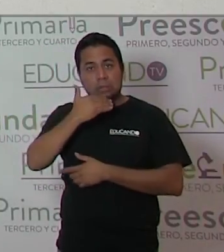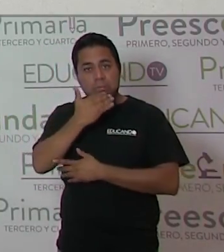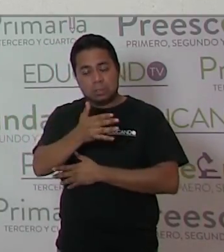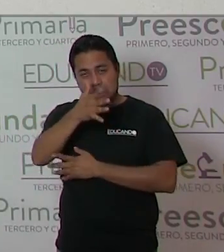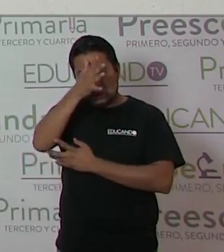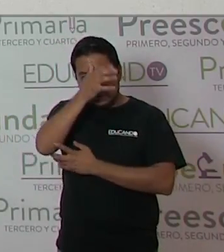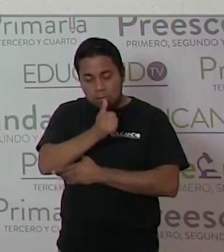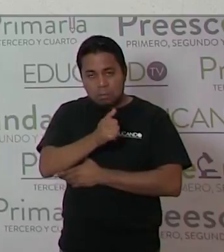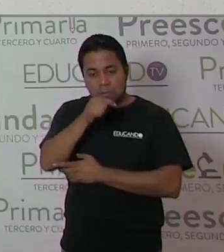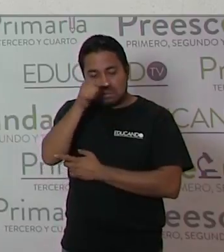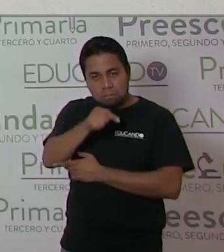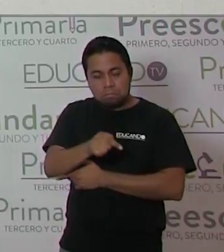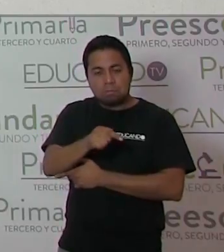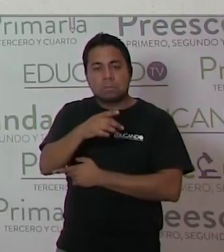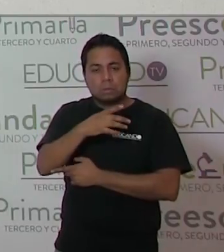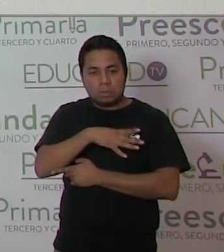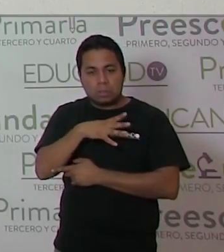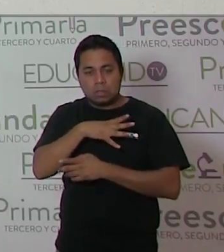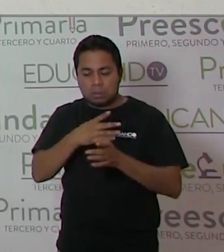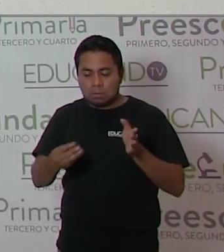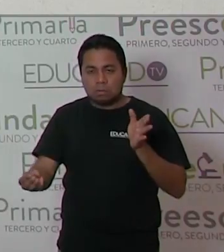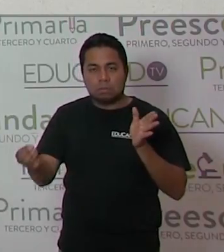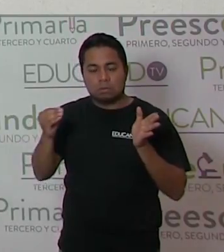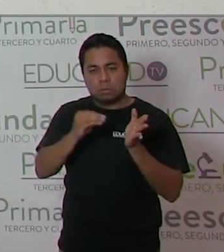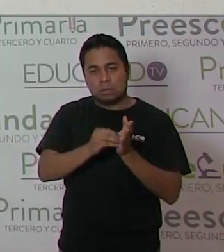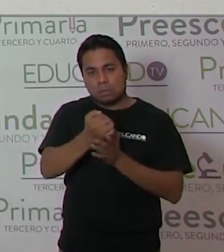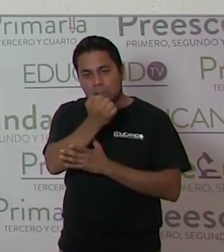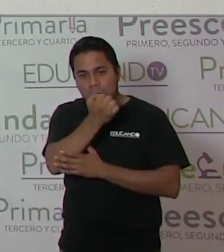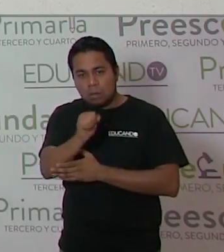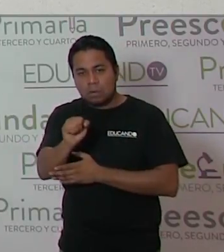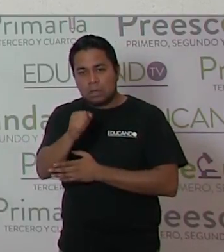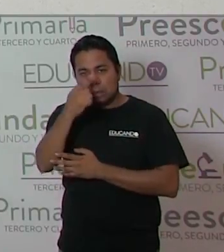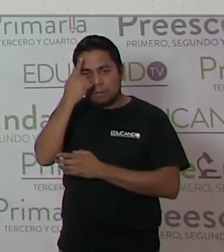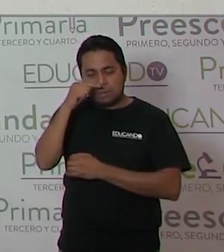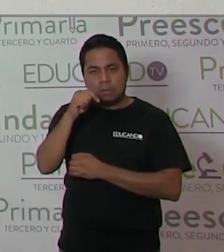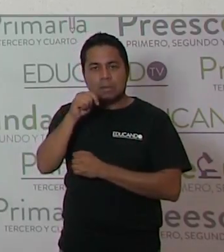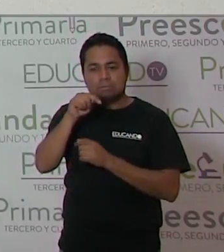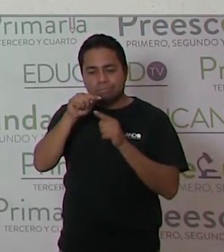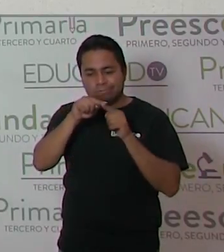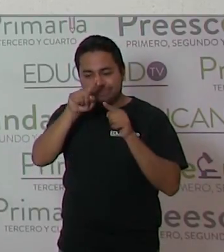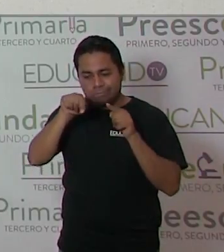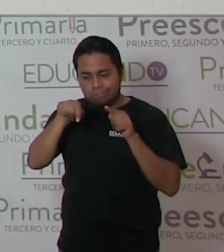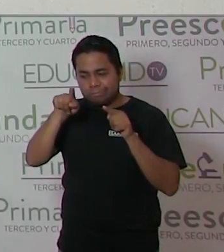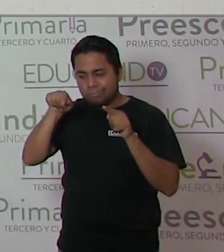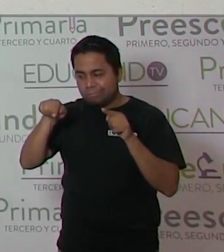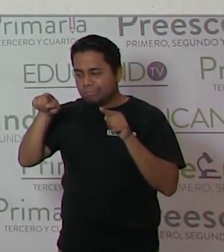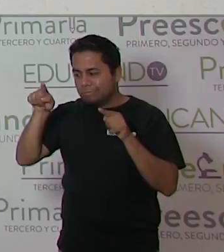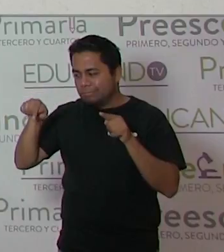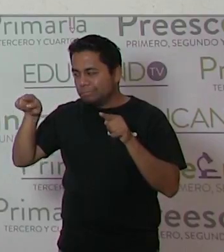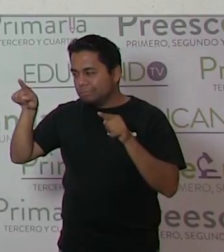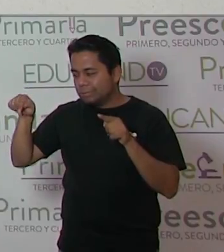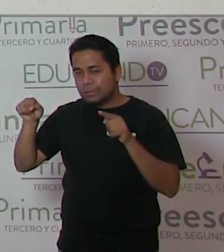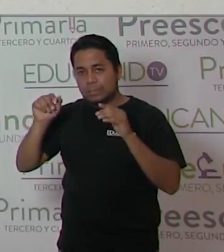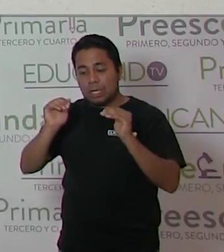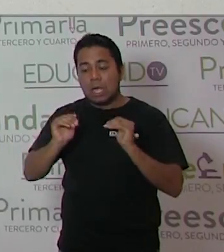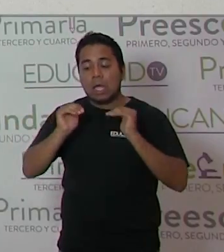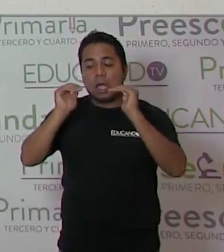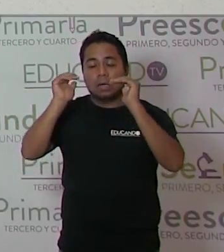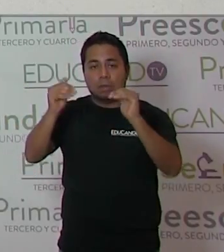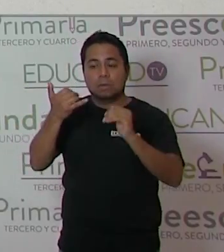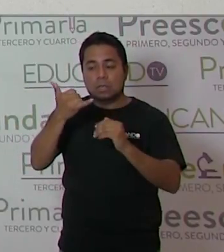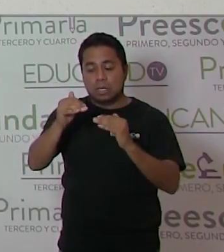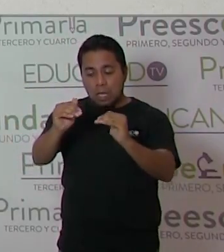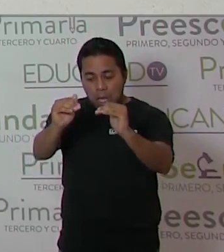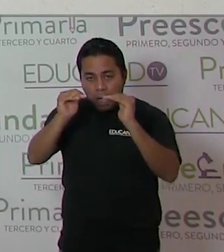¿sí? Y recordemos que a estas le tenemos que poner unas pestañitas, tanto